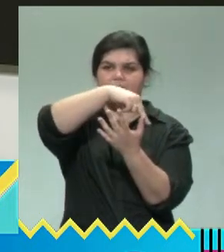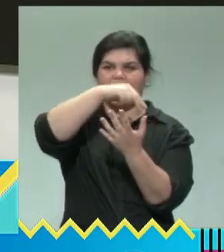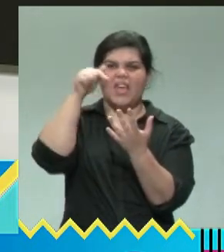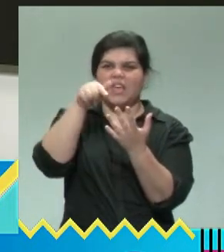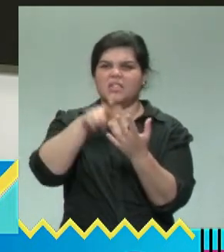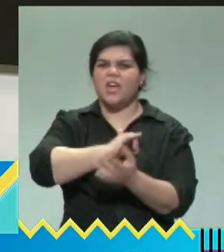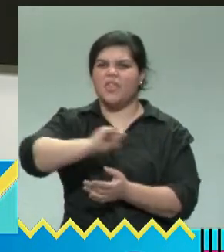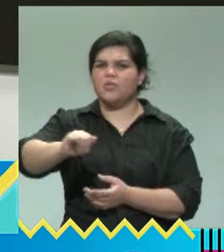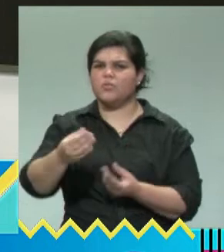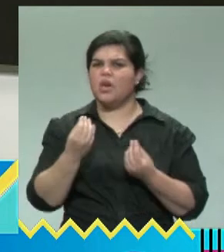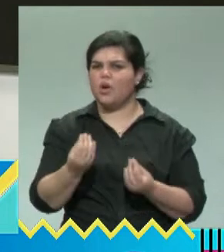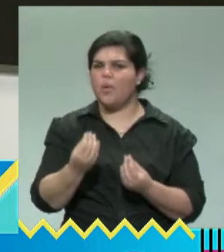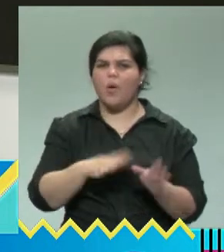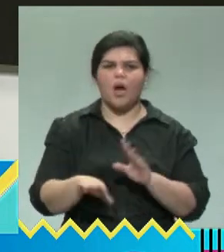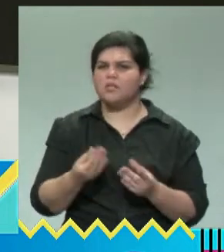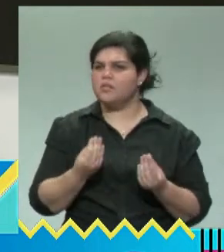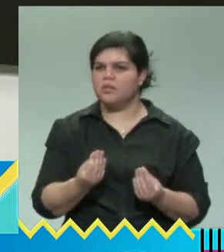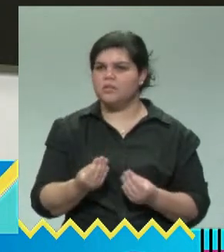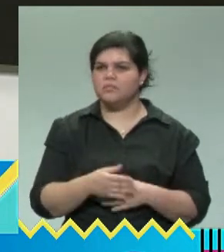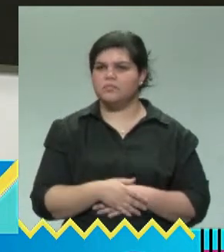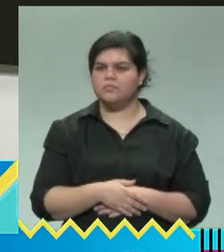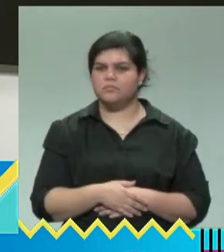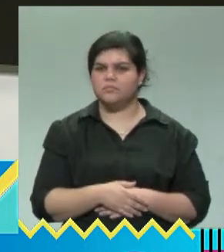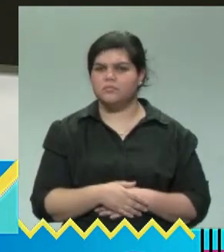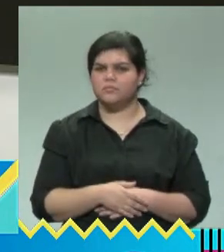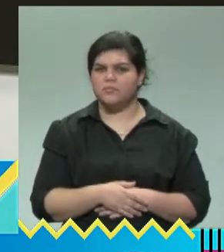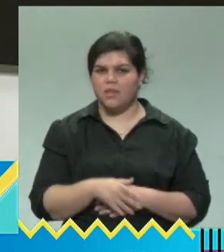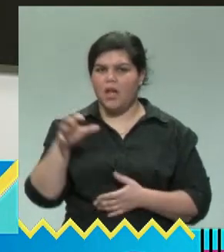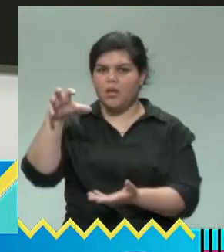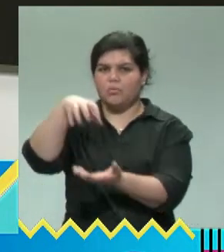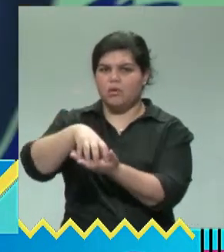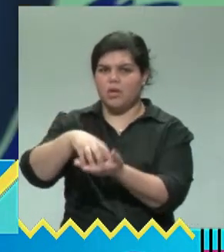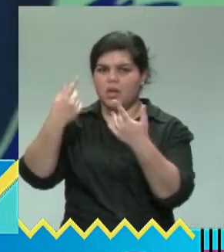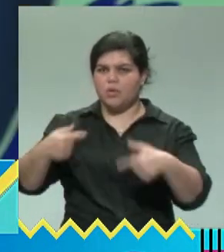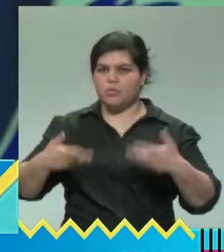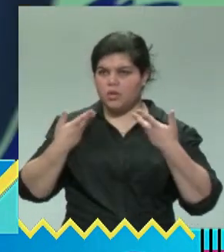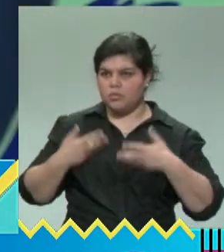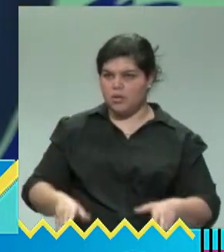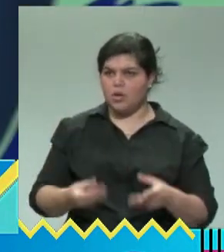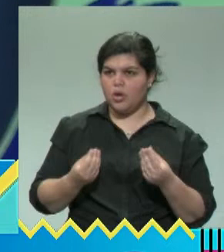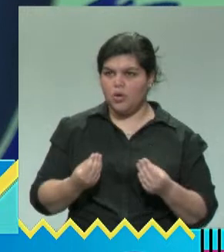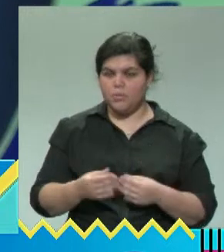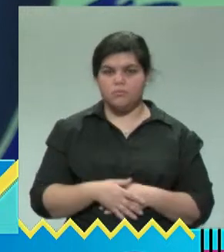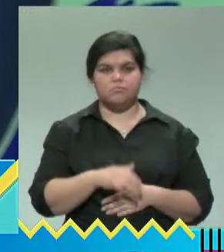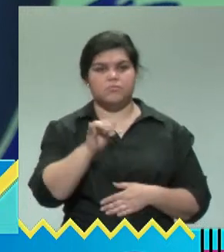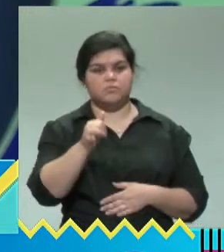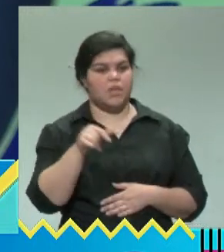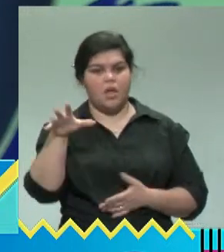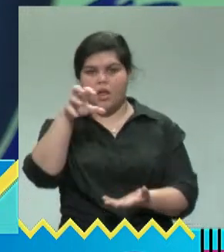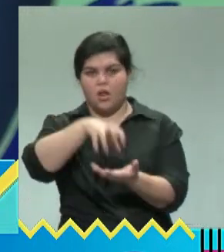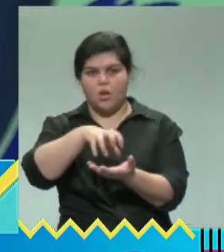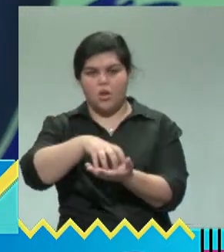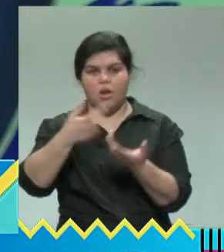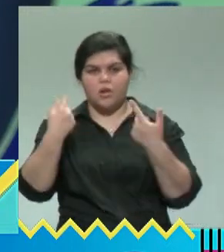se realizan a través de ustedes, de recursos naturales, o se puede hacer de otra manera? No, eso se realiza a través de recursos naturales. También nos